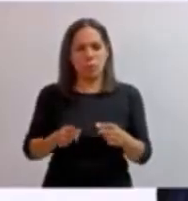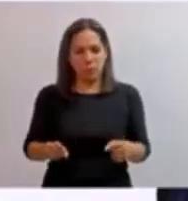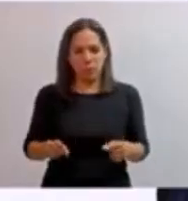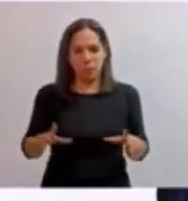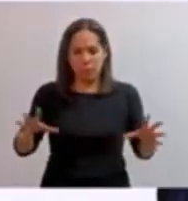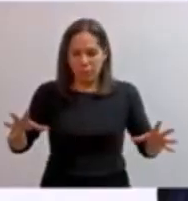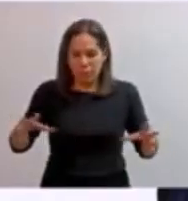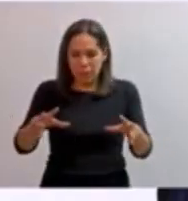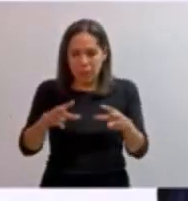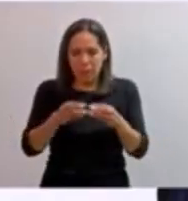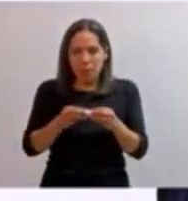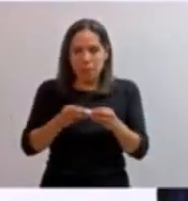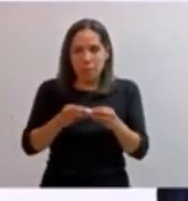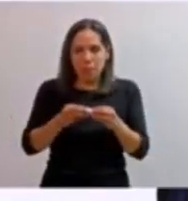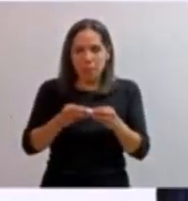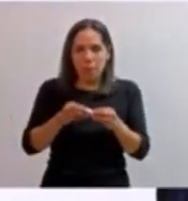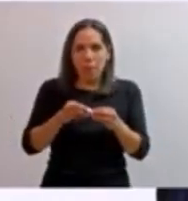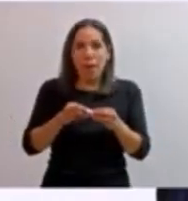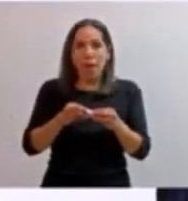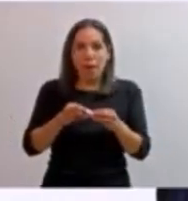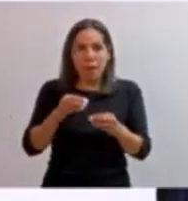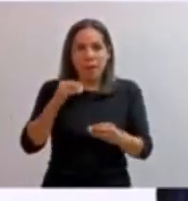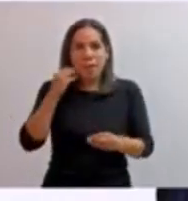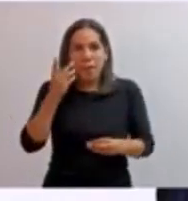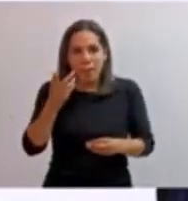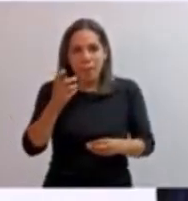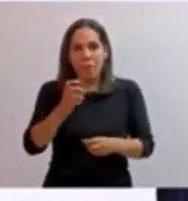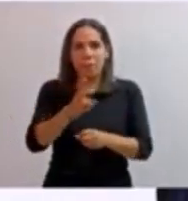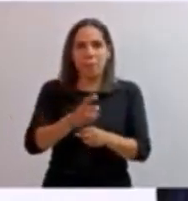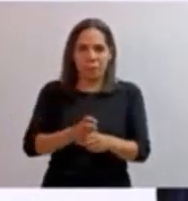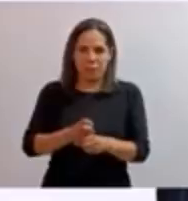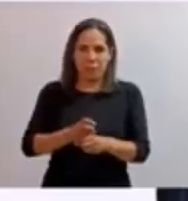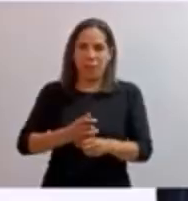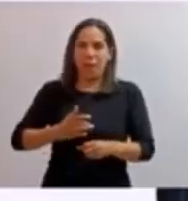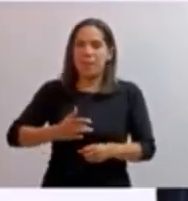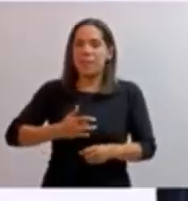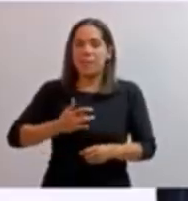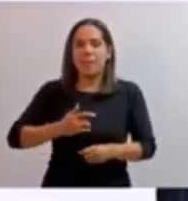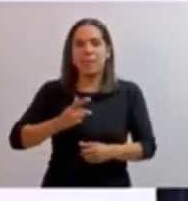nos apropiemos de esta oportunidad de la